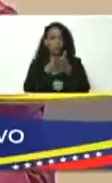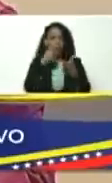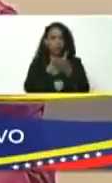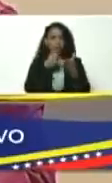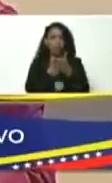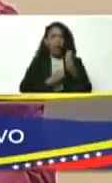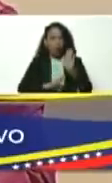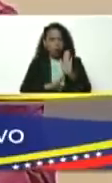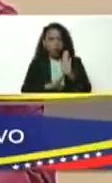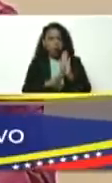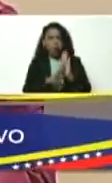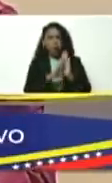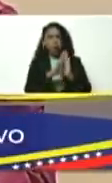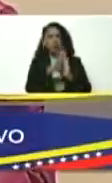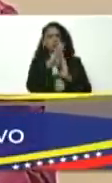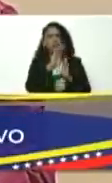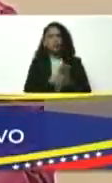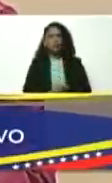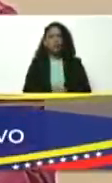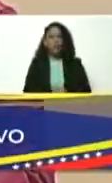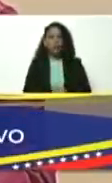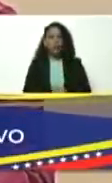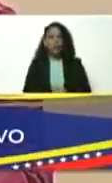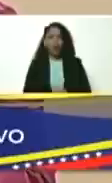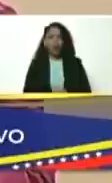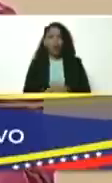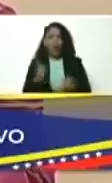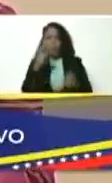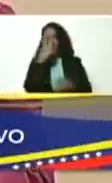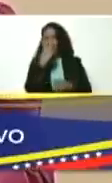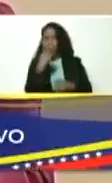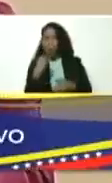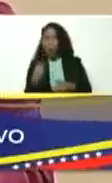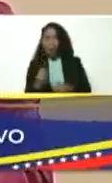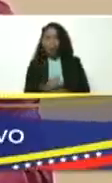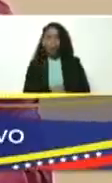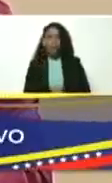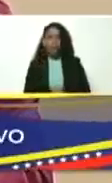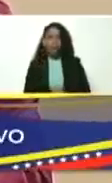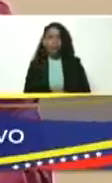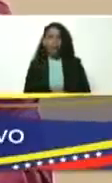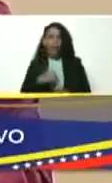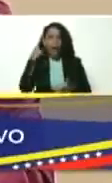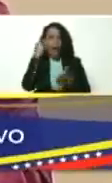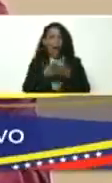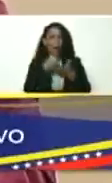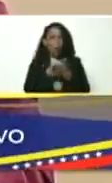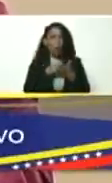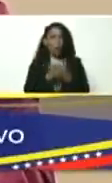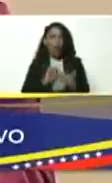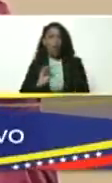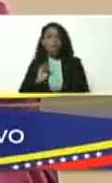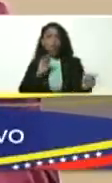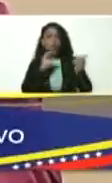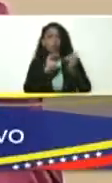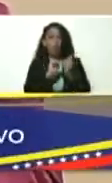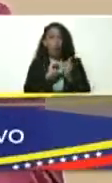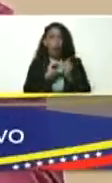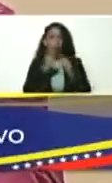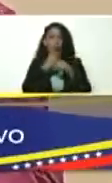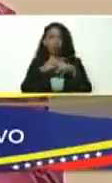superación de la miseria de la pobreza en la lucha por la igualdad y la